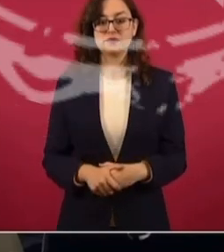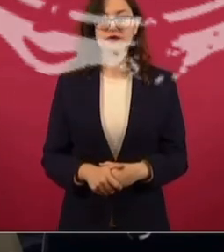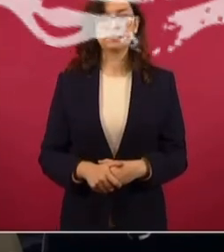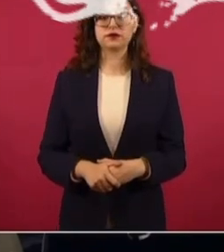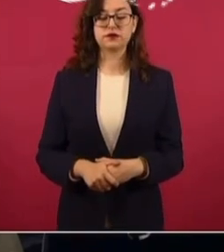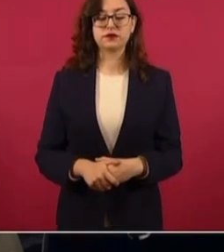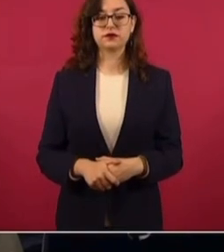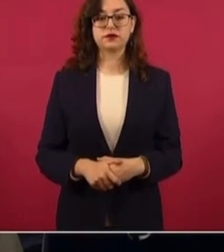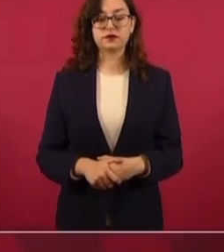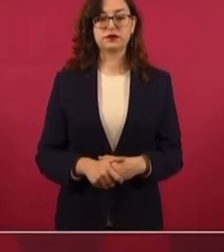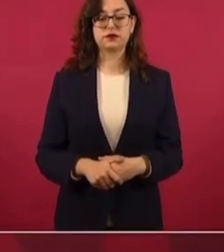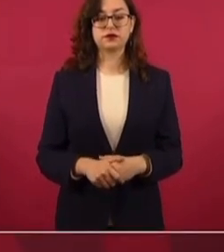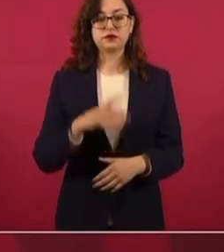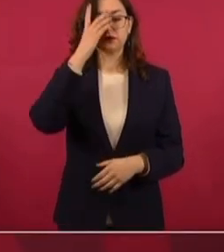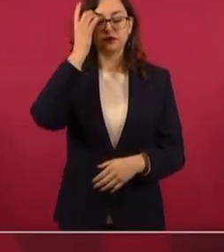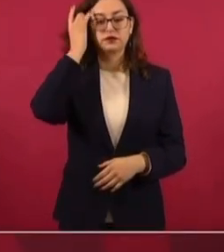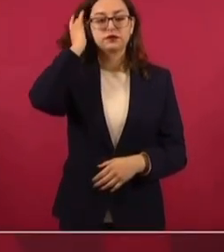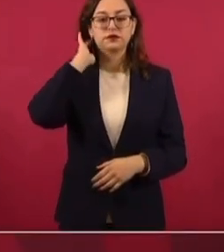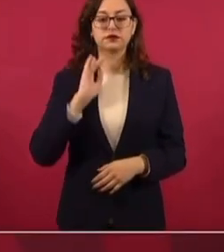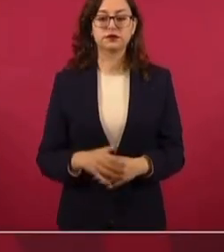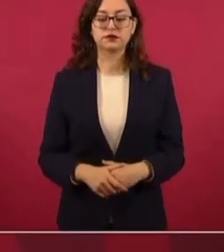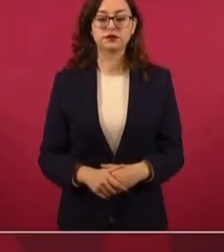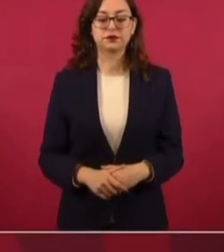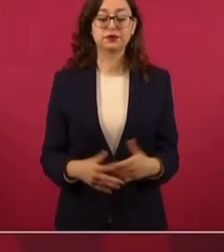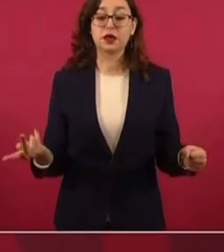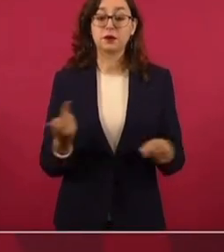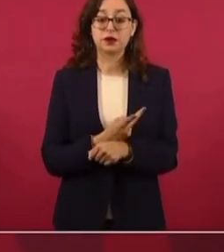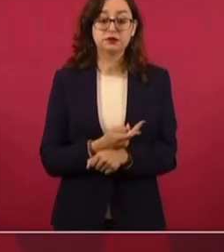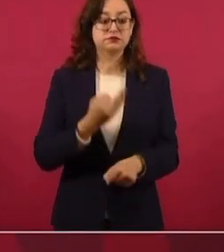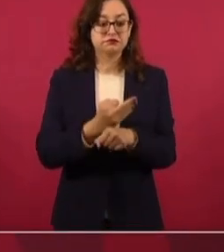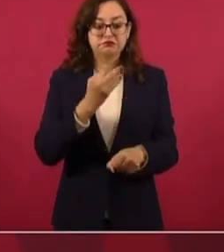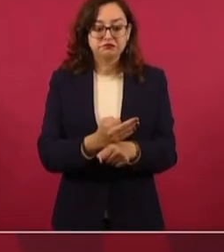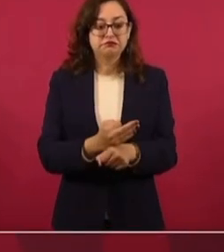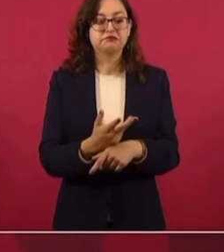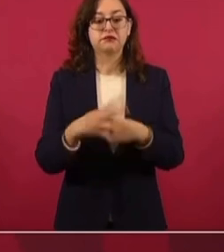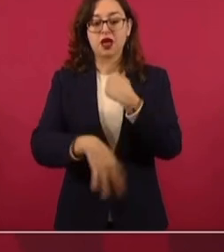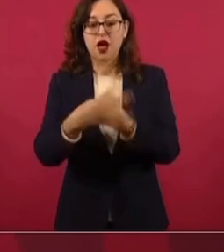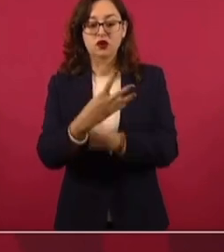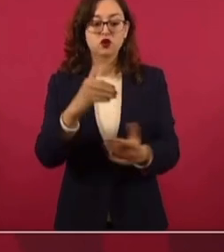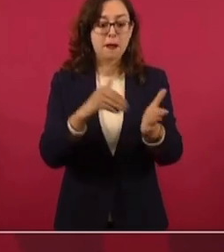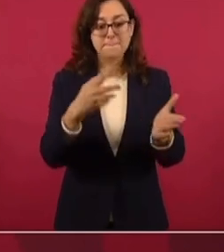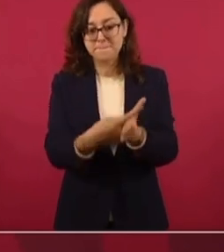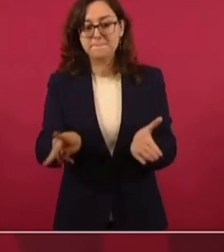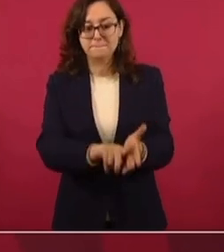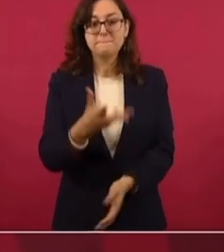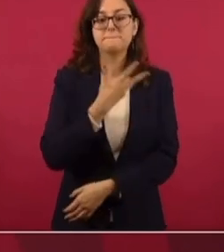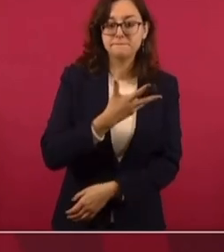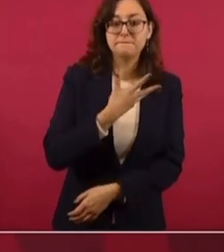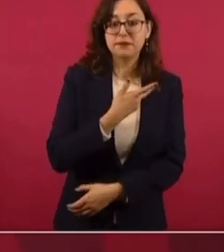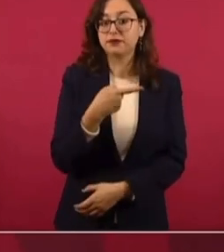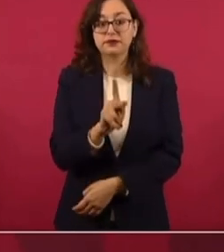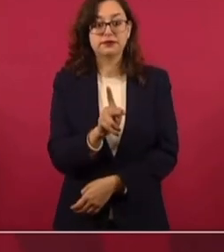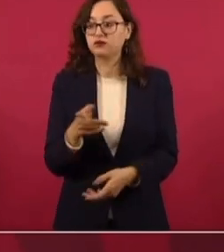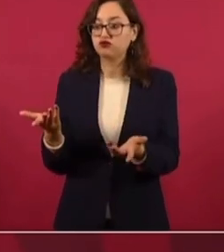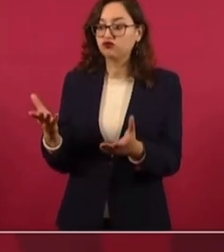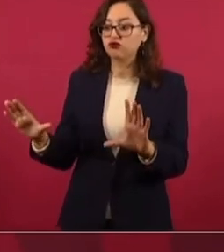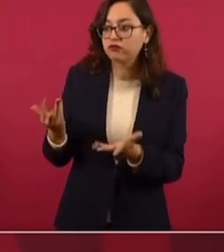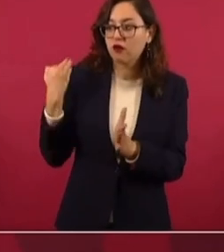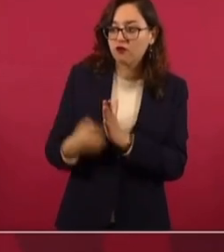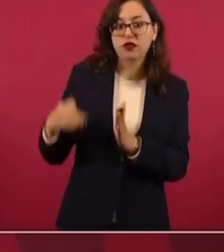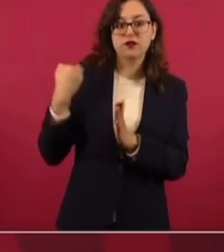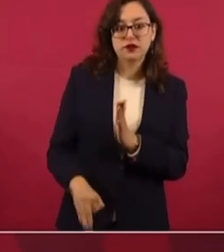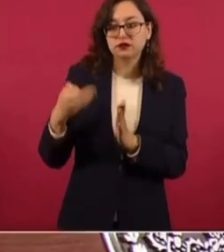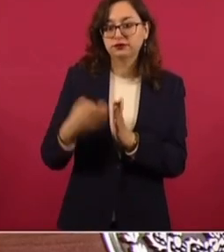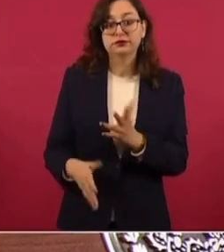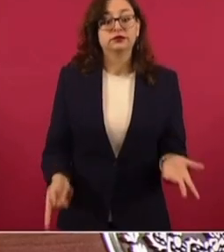Bien, este déficit de médicos es el reflejo o la prueba más